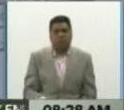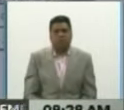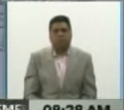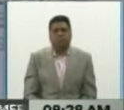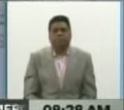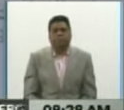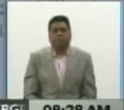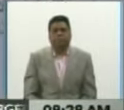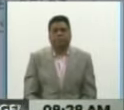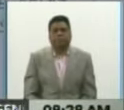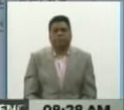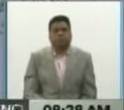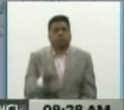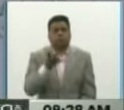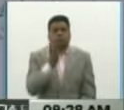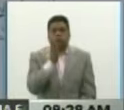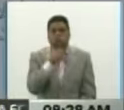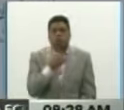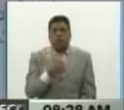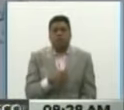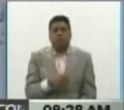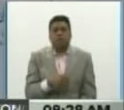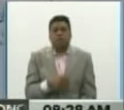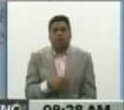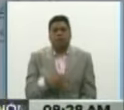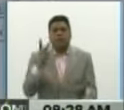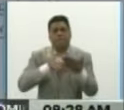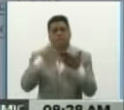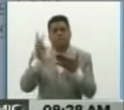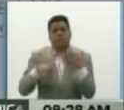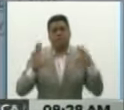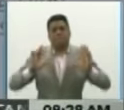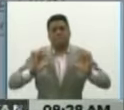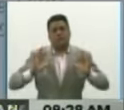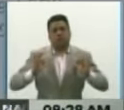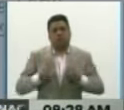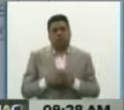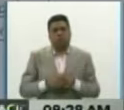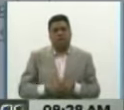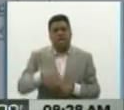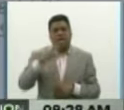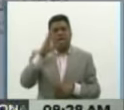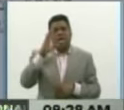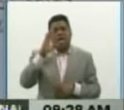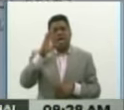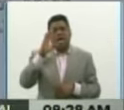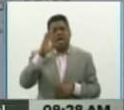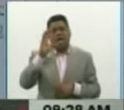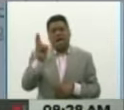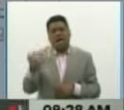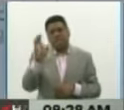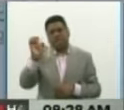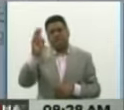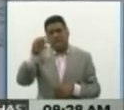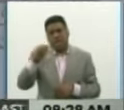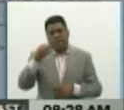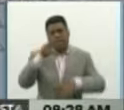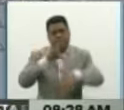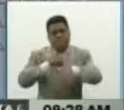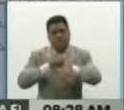plan vacacional, tenga su HCM, porque hay compañeros que llegan al HCM, a las clínicas, y ahora tengo que cancelar